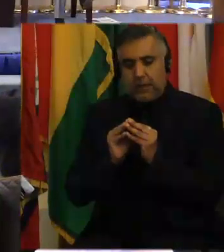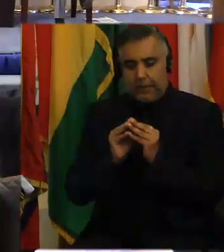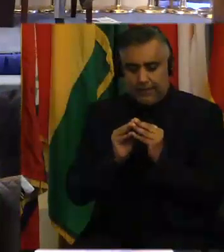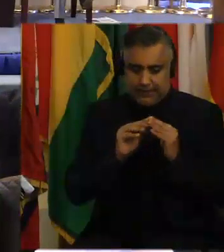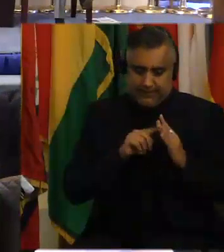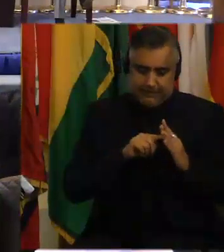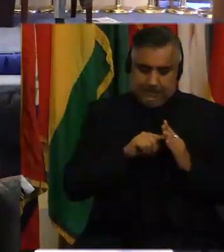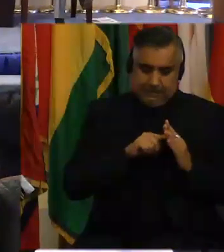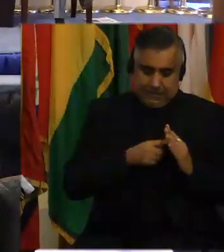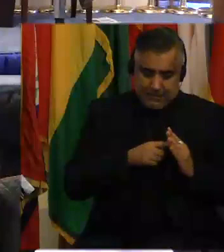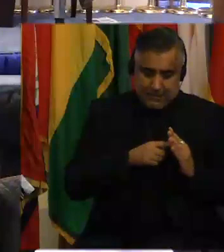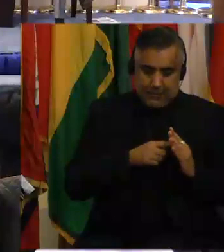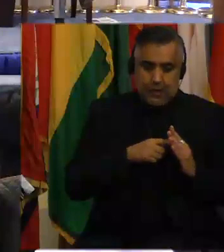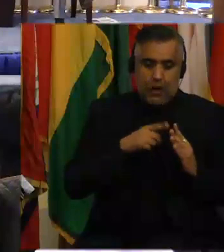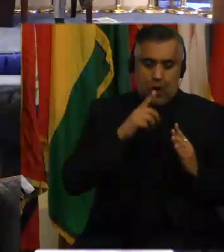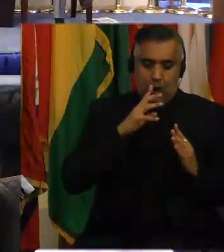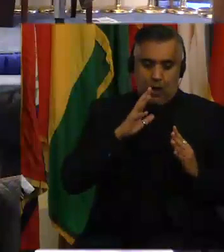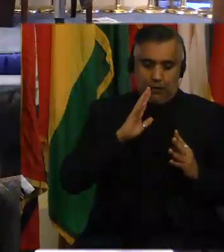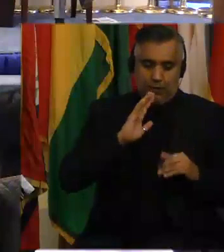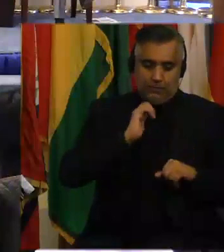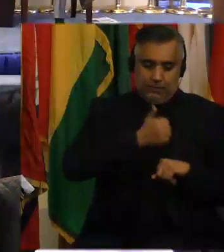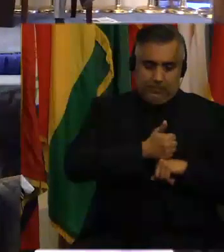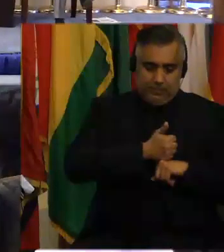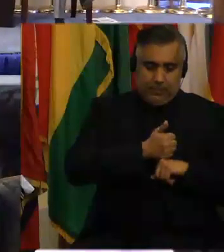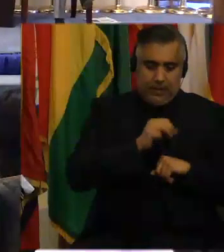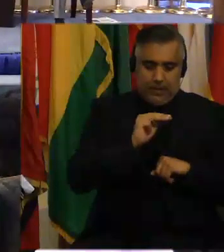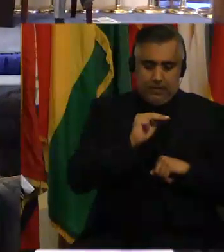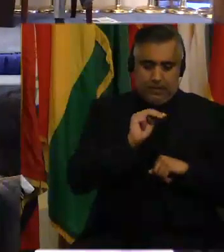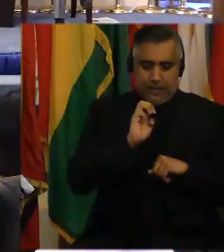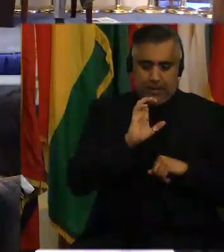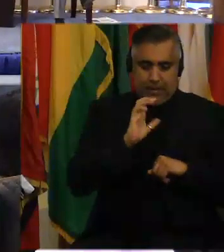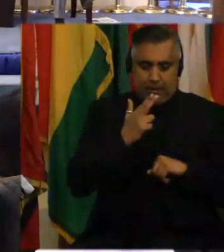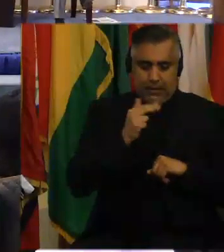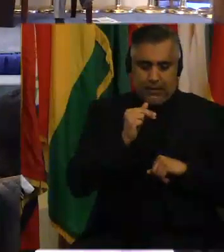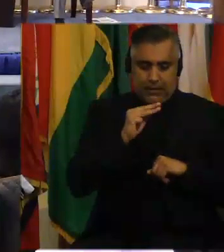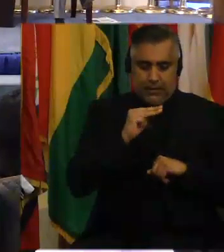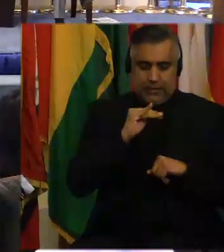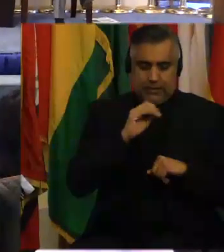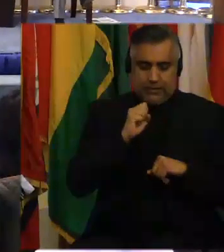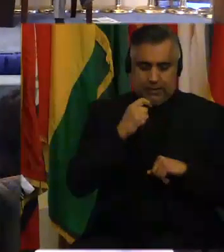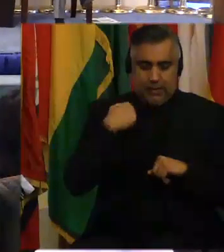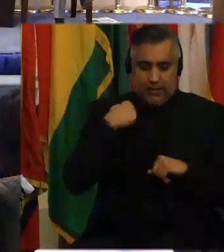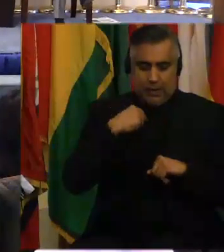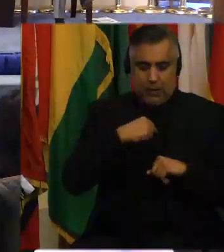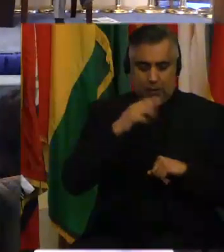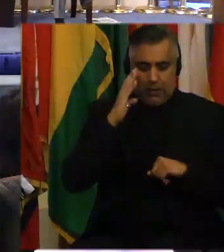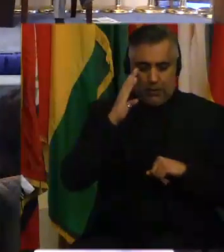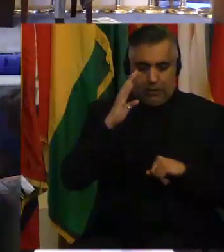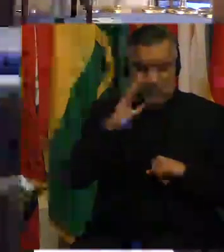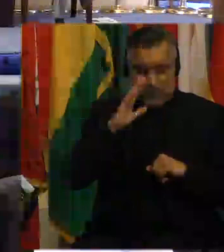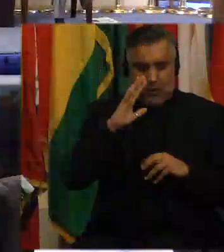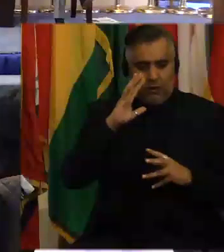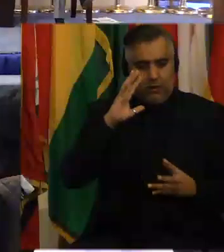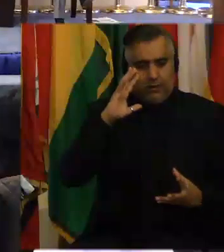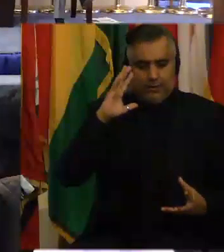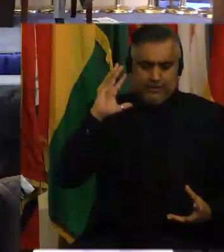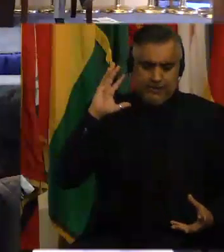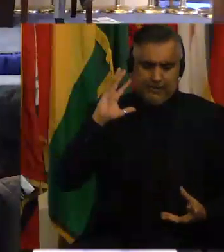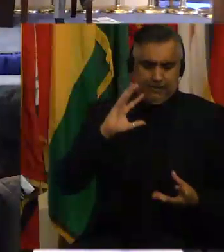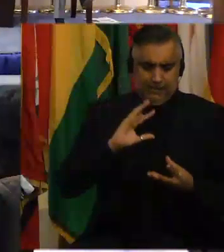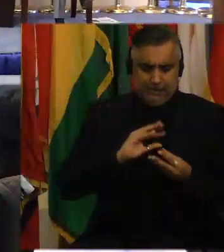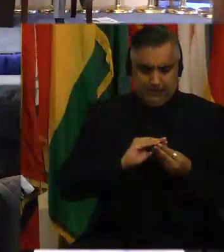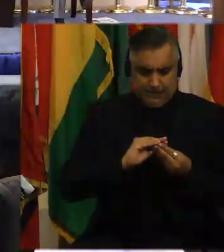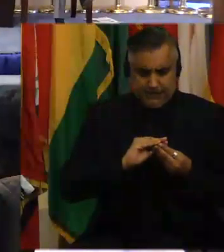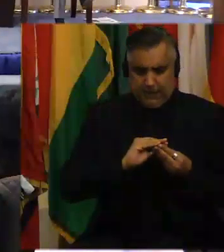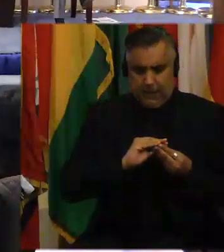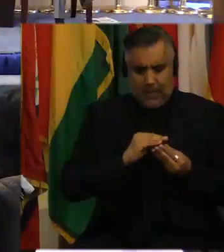a ir consolidando y que va a permitir tener más cooperación para luchar contra la violencia hacia